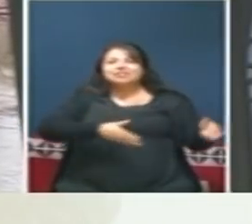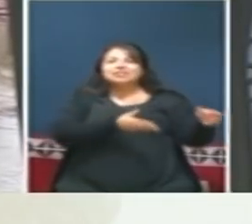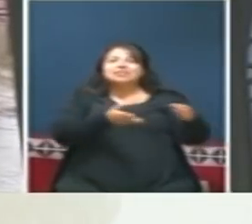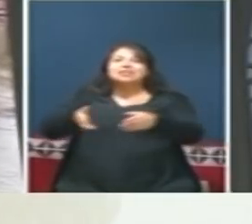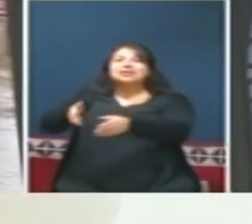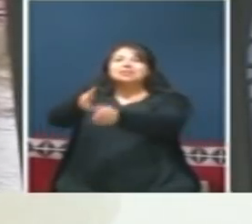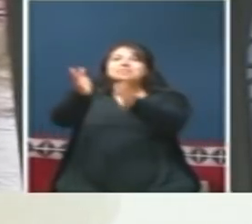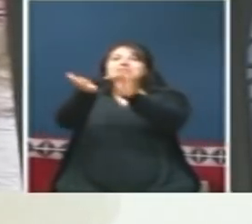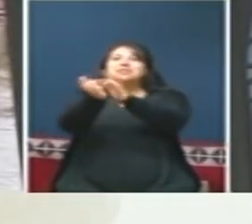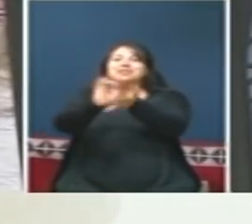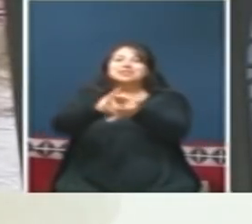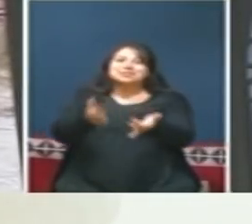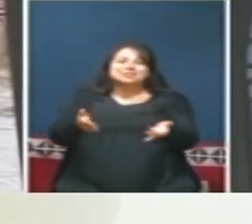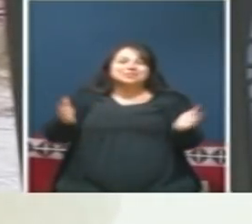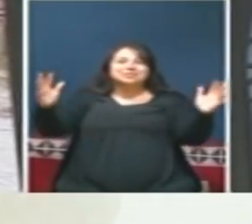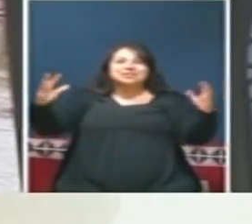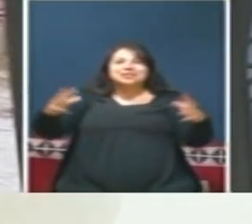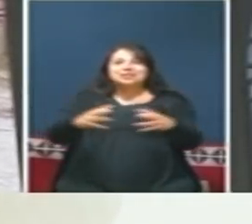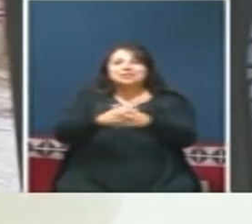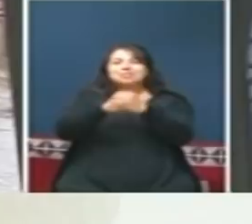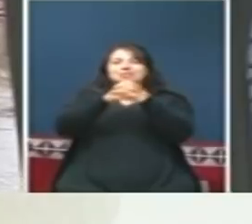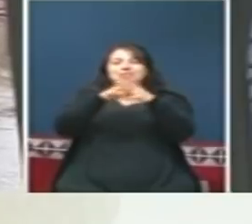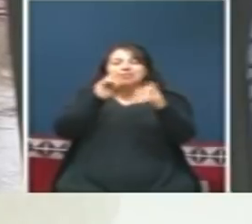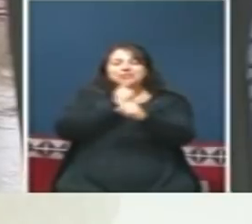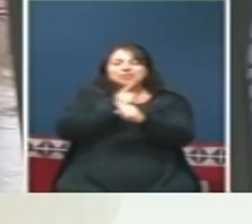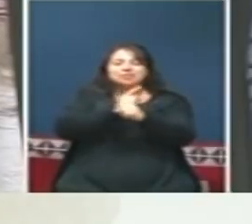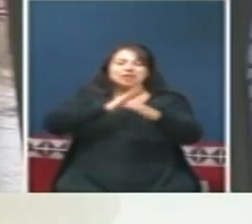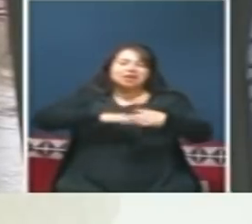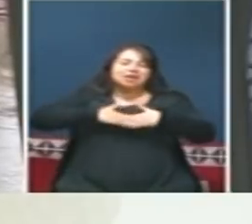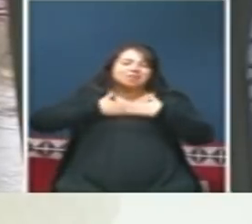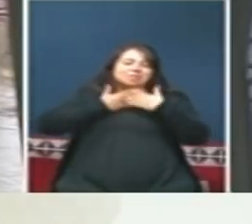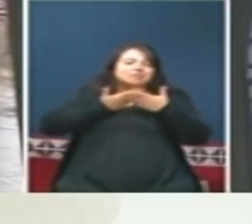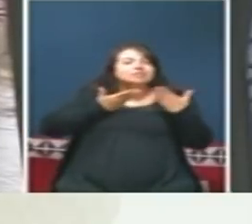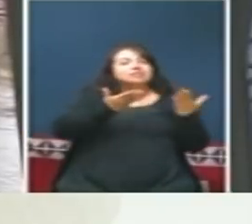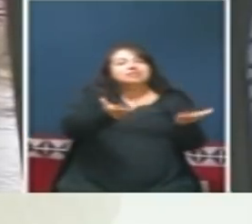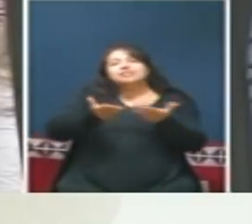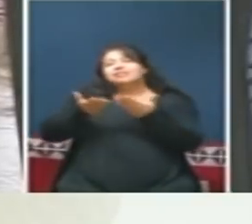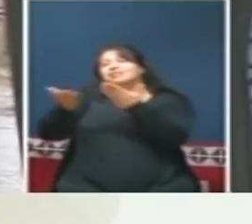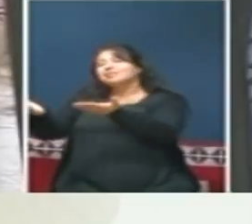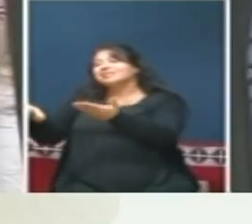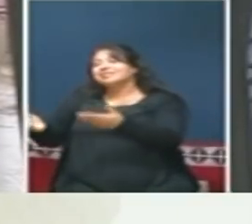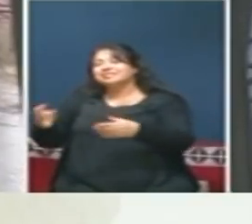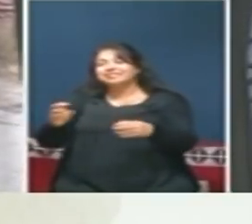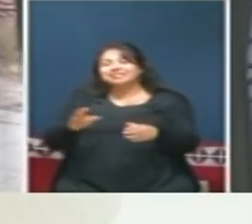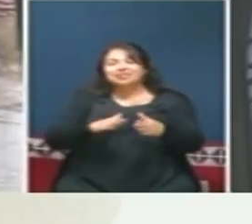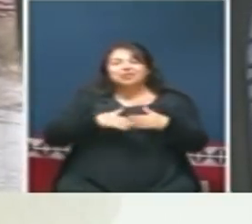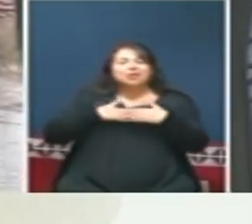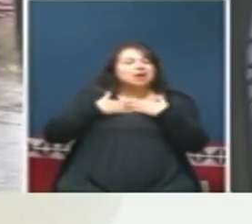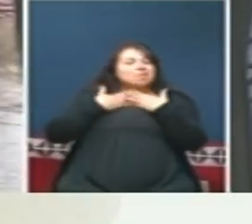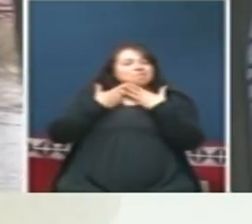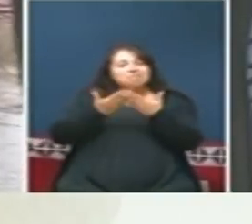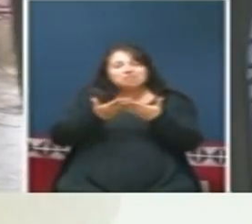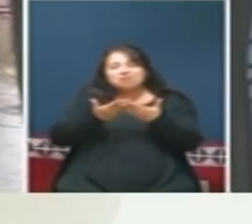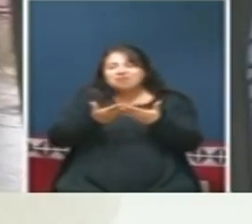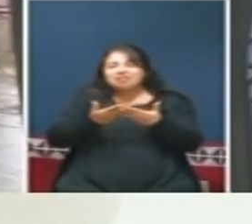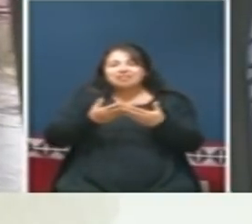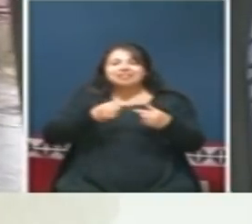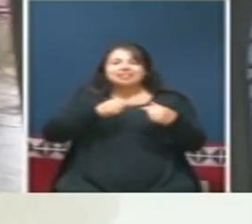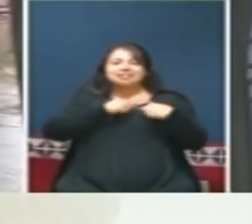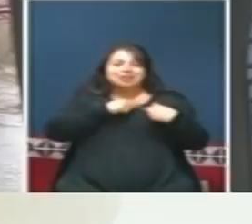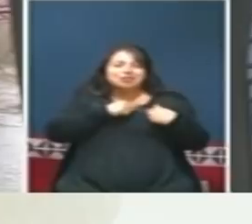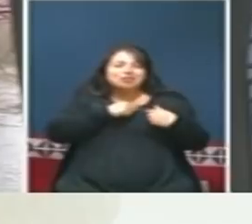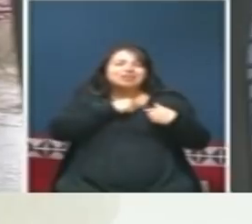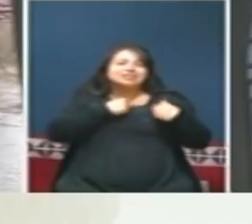Jesús en comunión con la Iglesia, amando y sirviendo con generosidad y alegría en este tiempo que nos toca